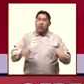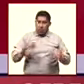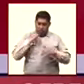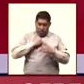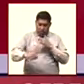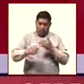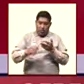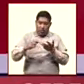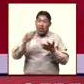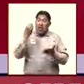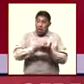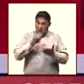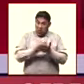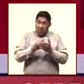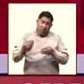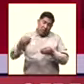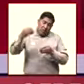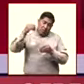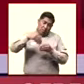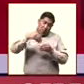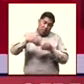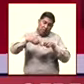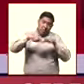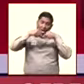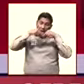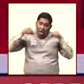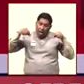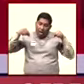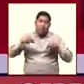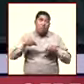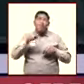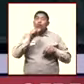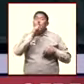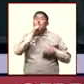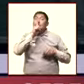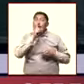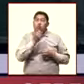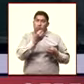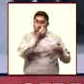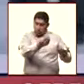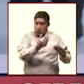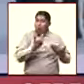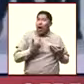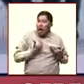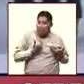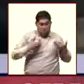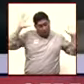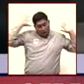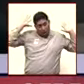eso por el momento necesito, ya. Lo que yo te digo es que es 100% seguro, ¿no?